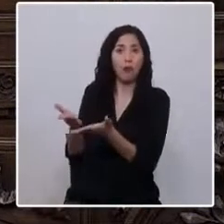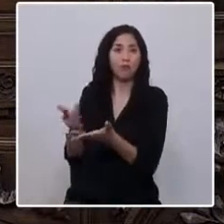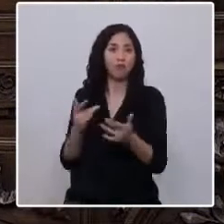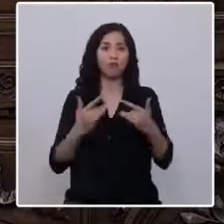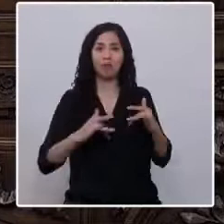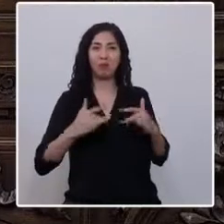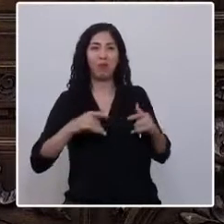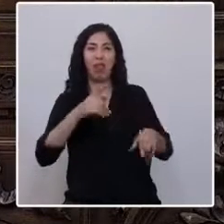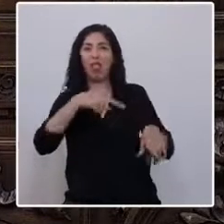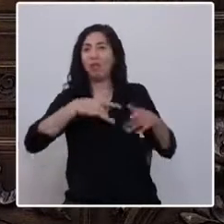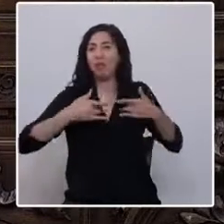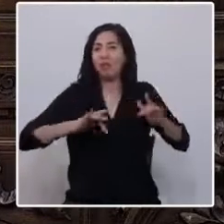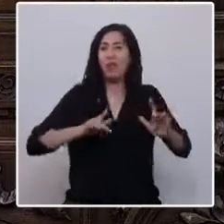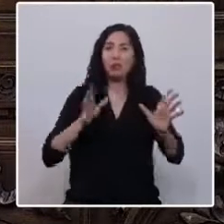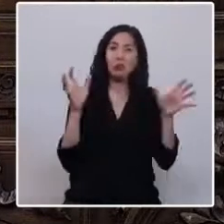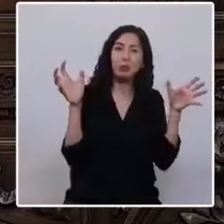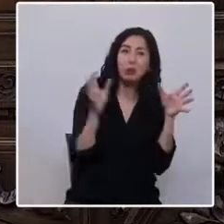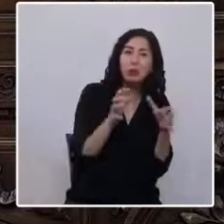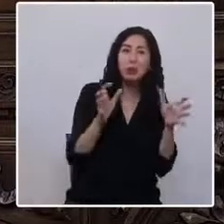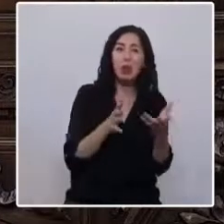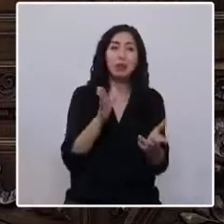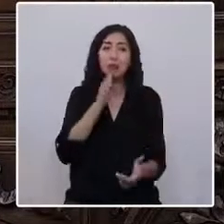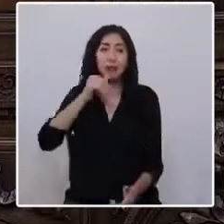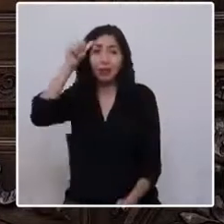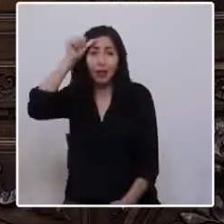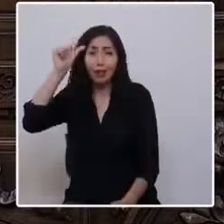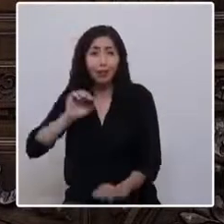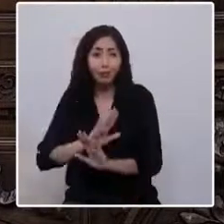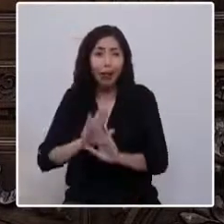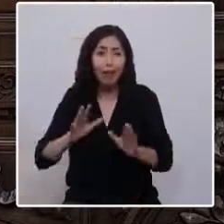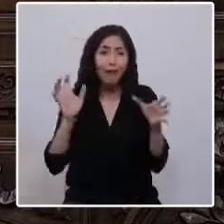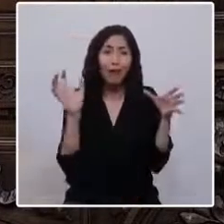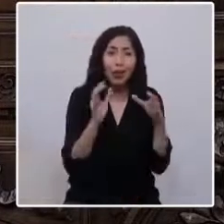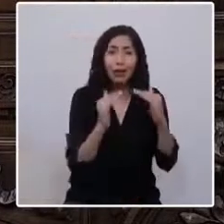de crimen, represión, impunidad y violenta desigualdad.